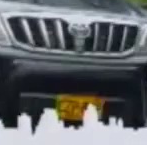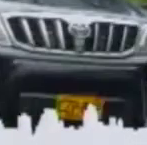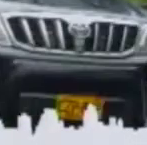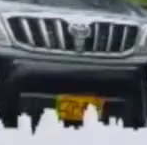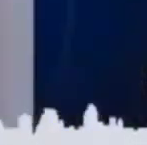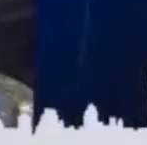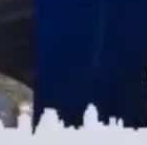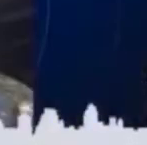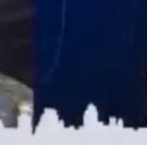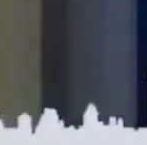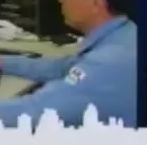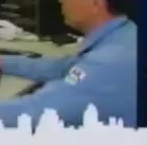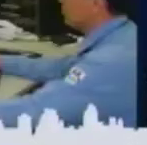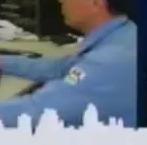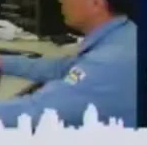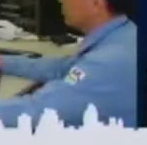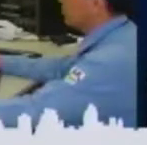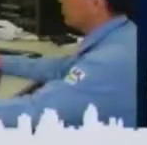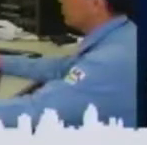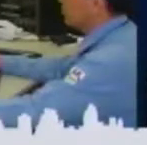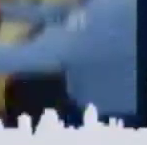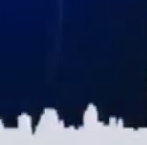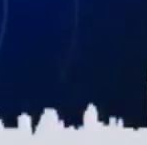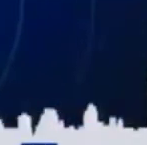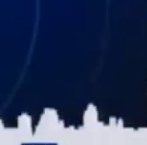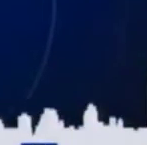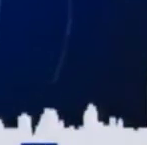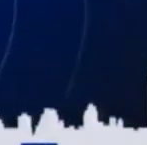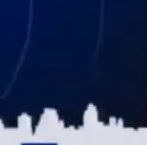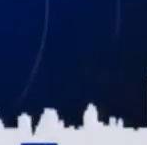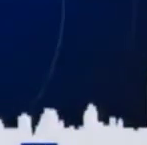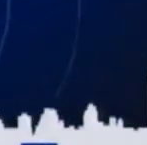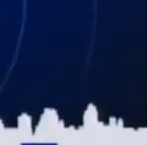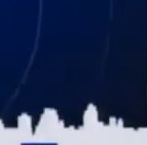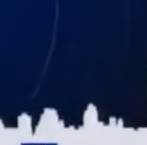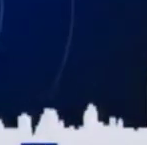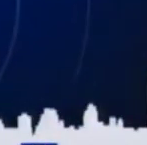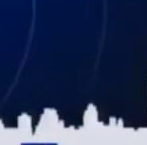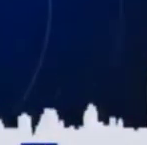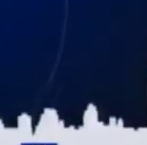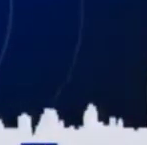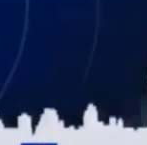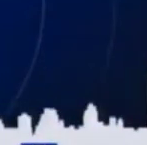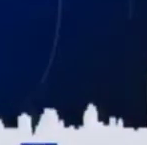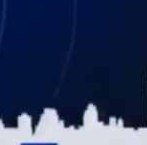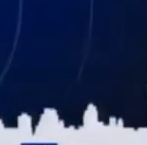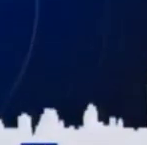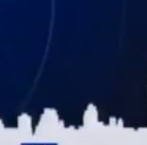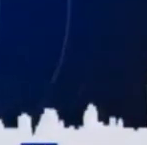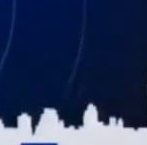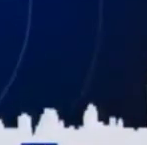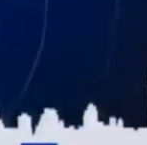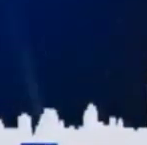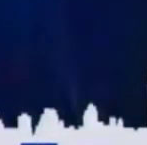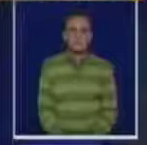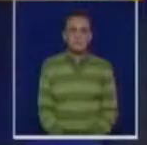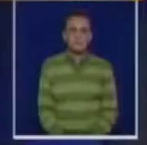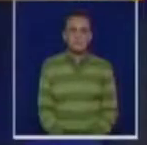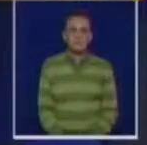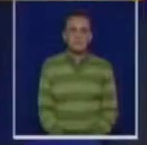experiencia, certificado ISO 9001, BASC, red de apoyo, DIGIN, fiscalía, su seguridad, nuestro